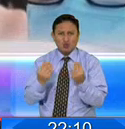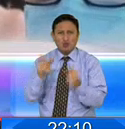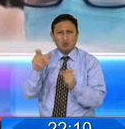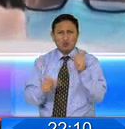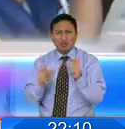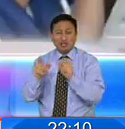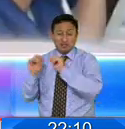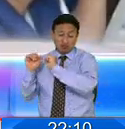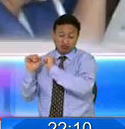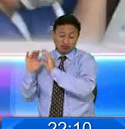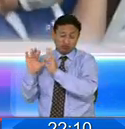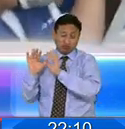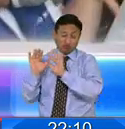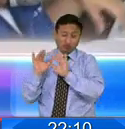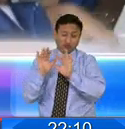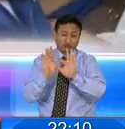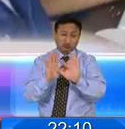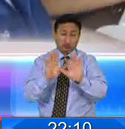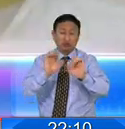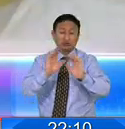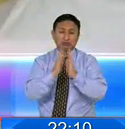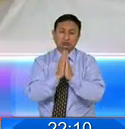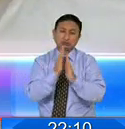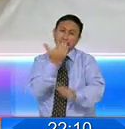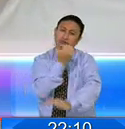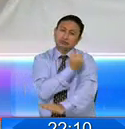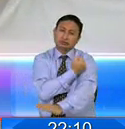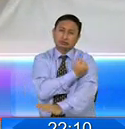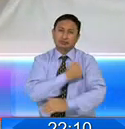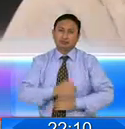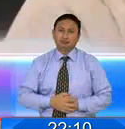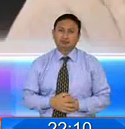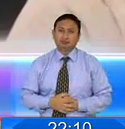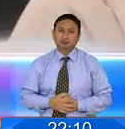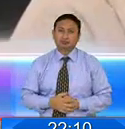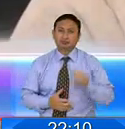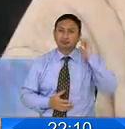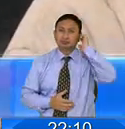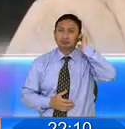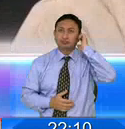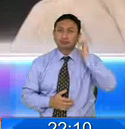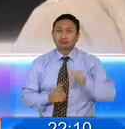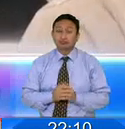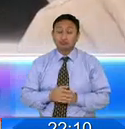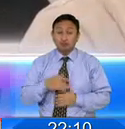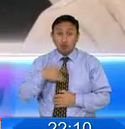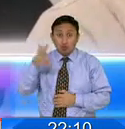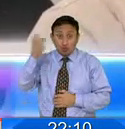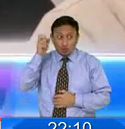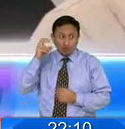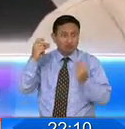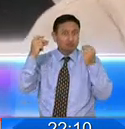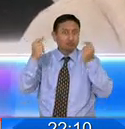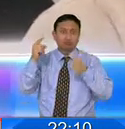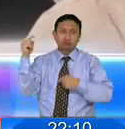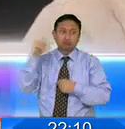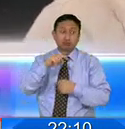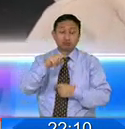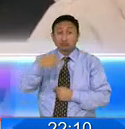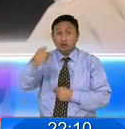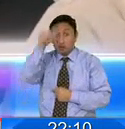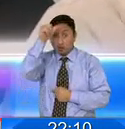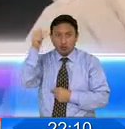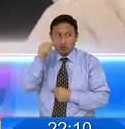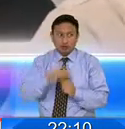ciudadanos acudieron a los centros en busca de la dosis para inmunizarse. Yo recién me enteré y vine, me tocaba para el domingo,